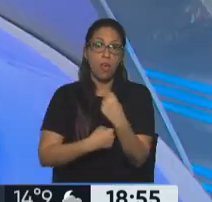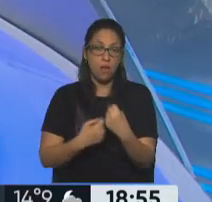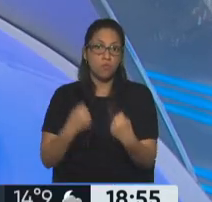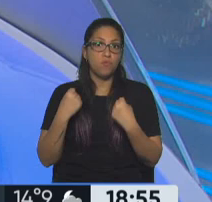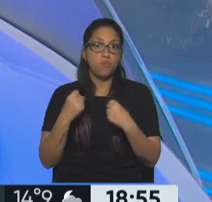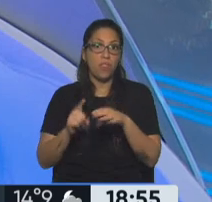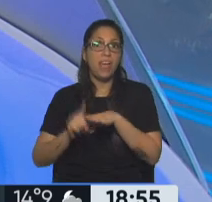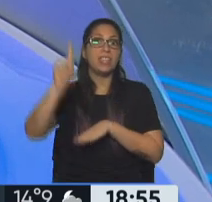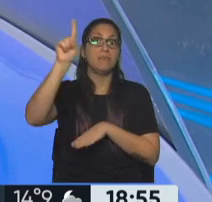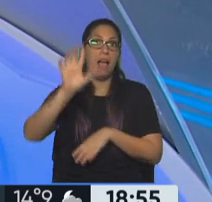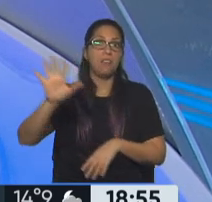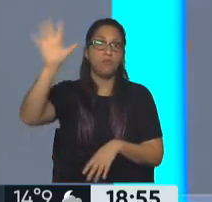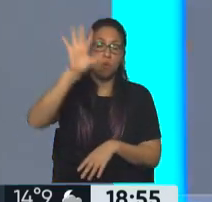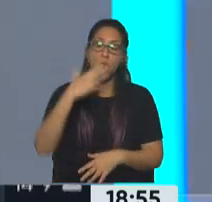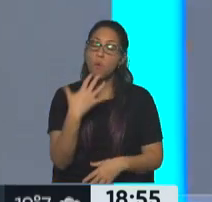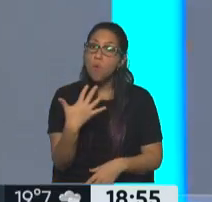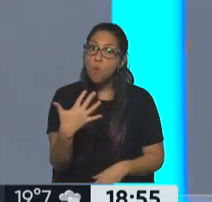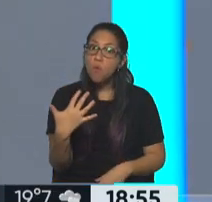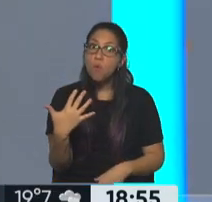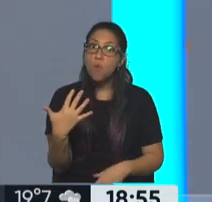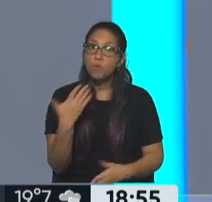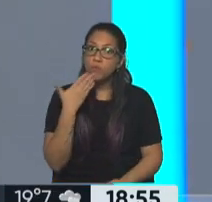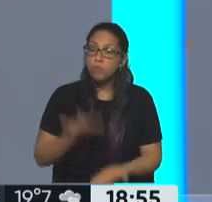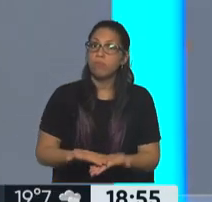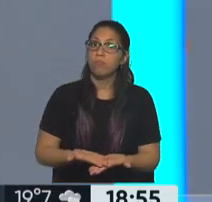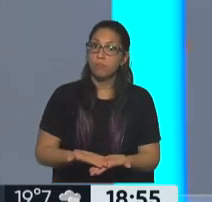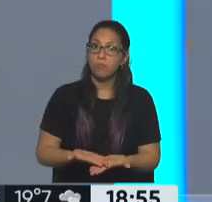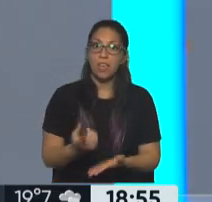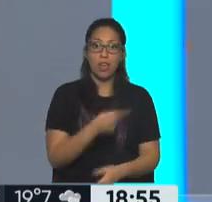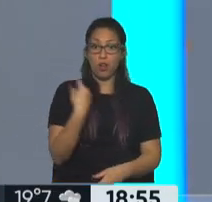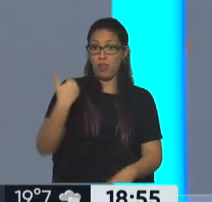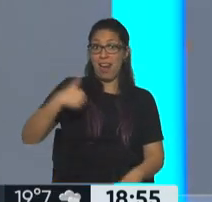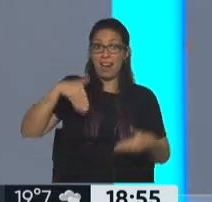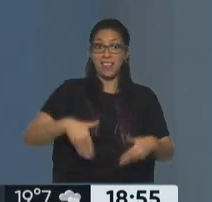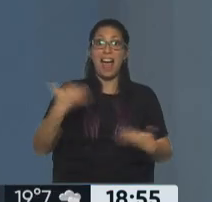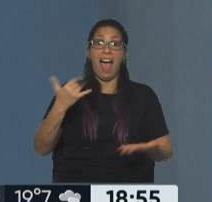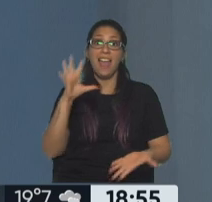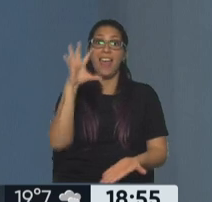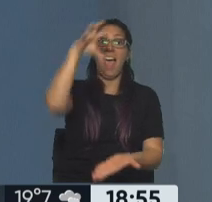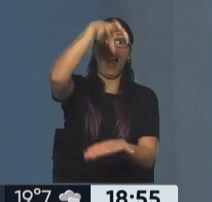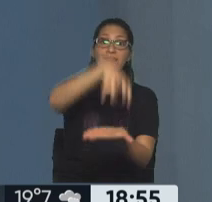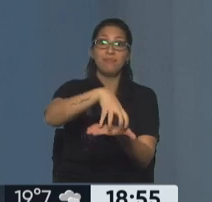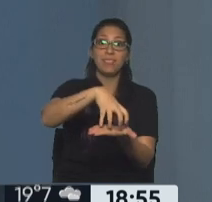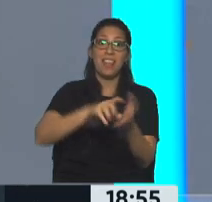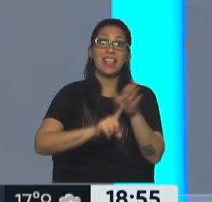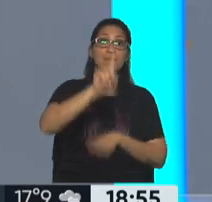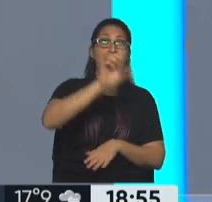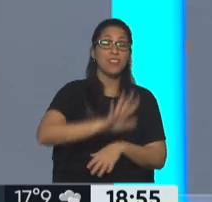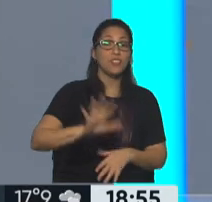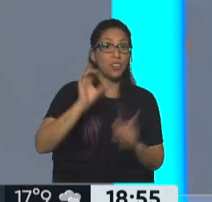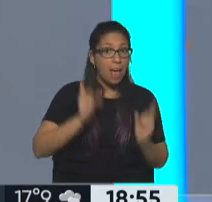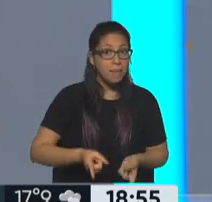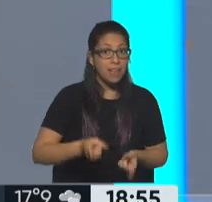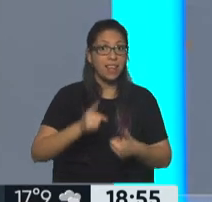total porque es un éxito y nosotros tenemos que sorprende y nosotros tenemos una agencia espacial O sea que se